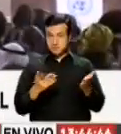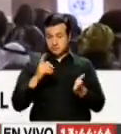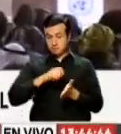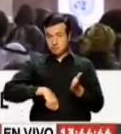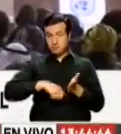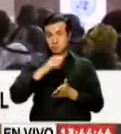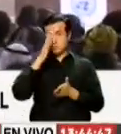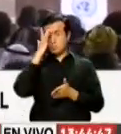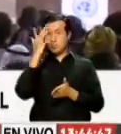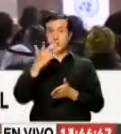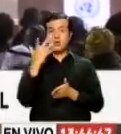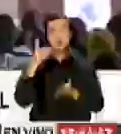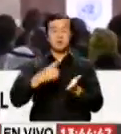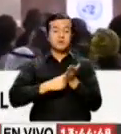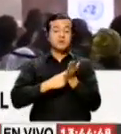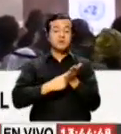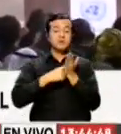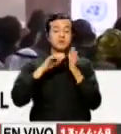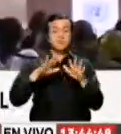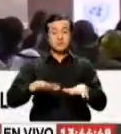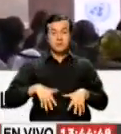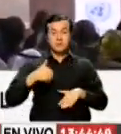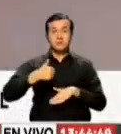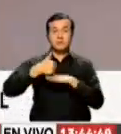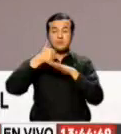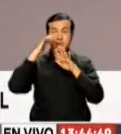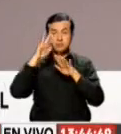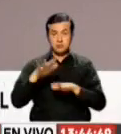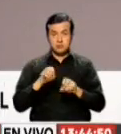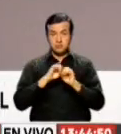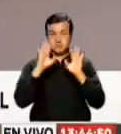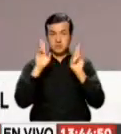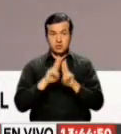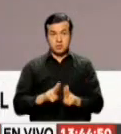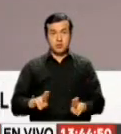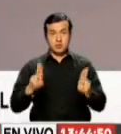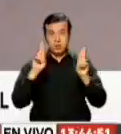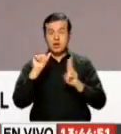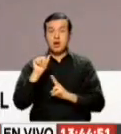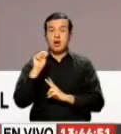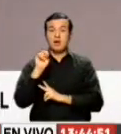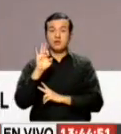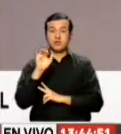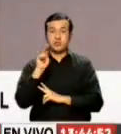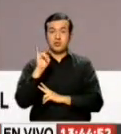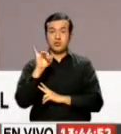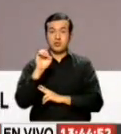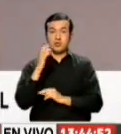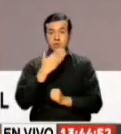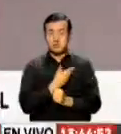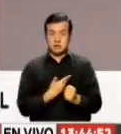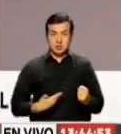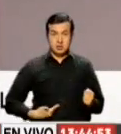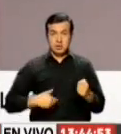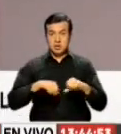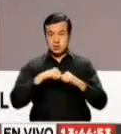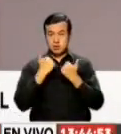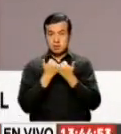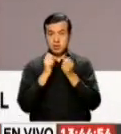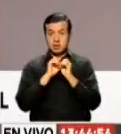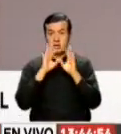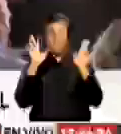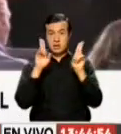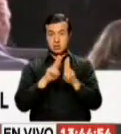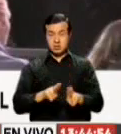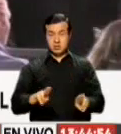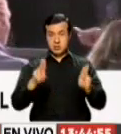la aclaración durante la sesión plenaria presidida por el secretario general de la ONU, Antonio Guterres, la presidenta de la Asamblea General de Naciones